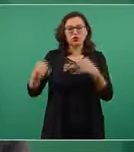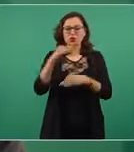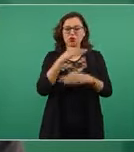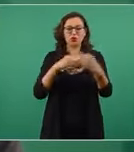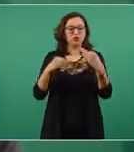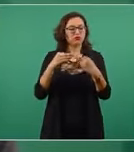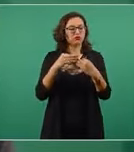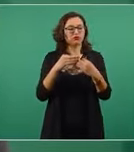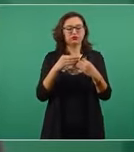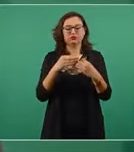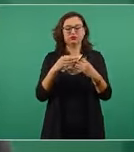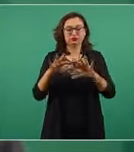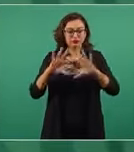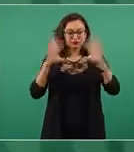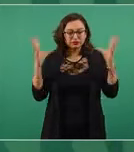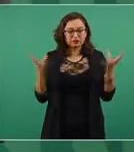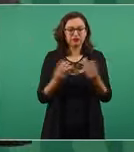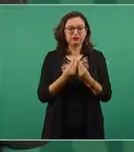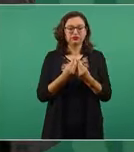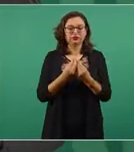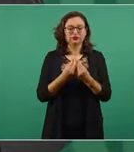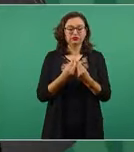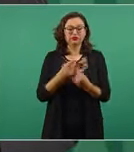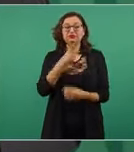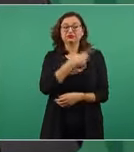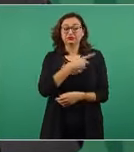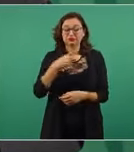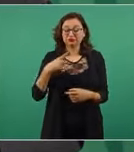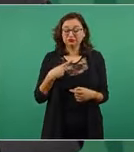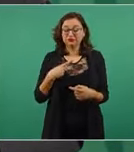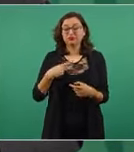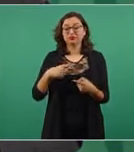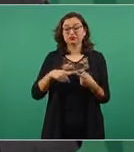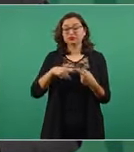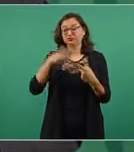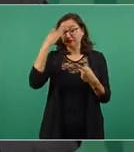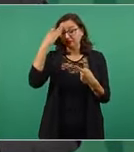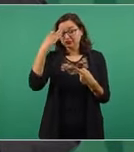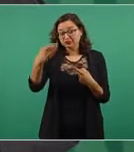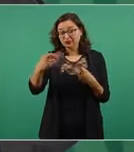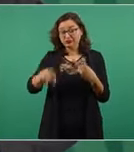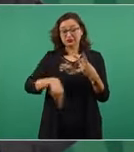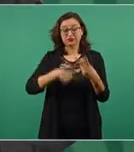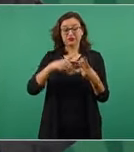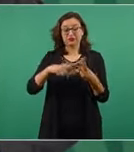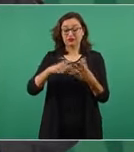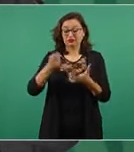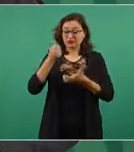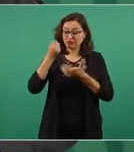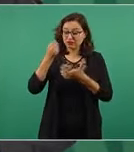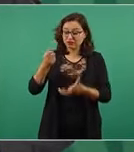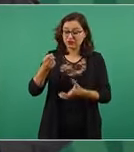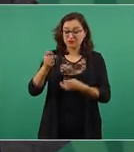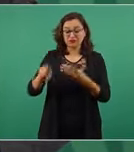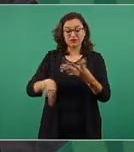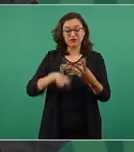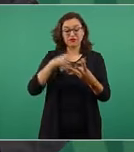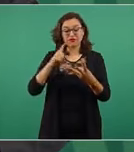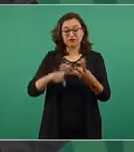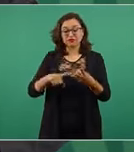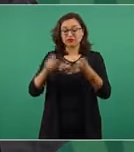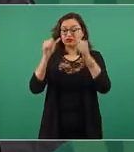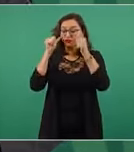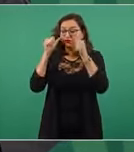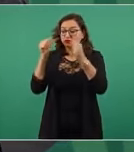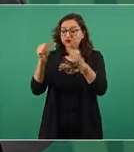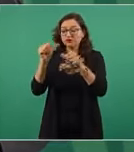debemos dedicar tiempo, recursos, nuestra atención a la gente humilde, a la